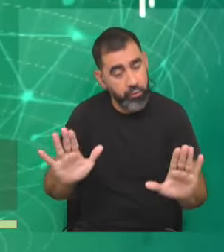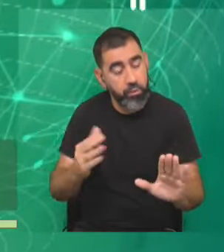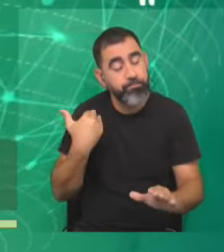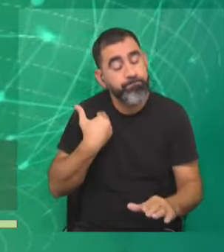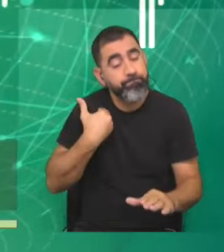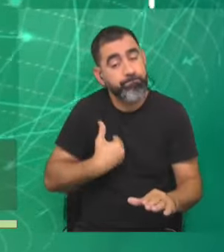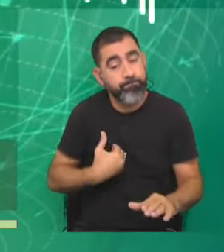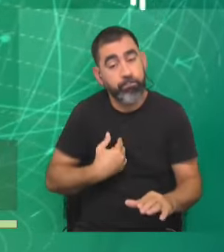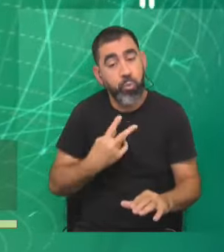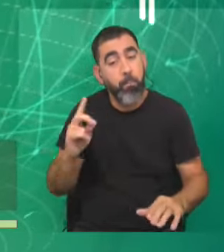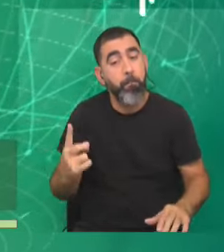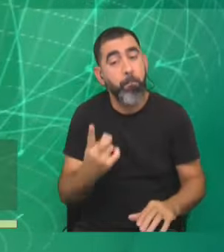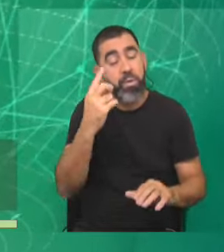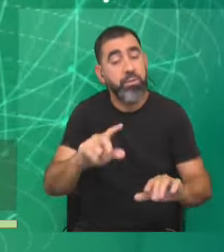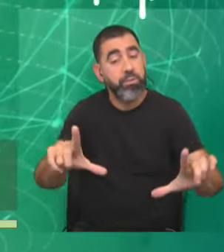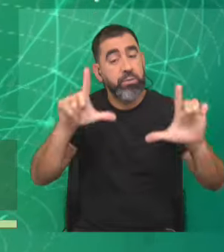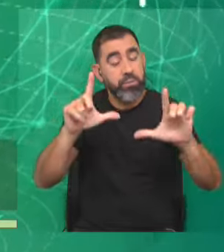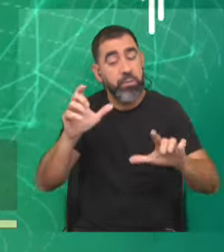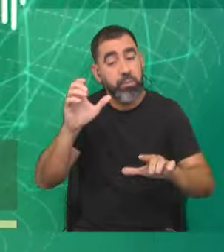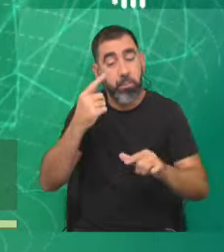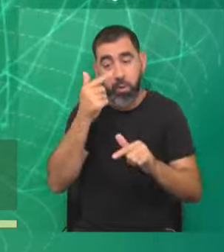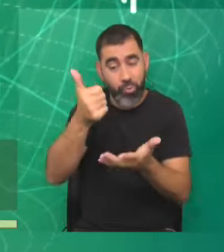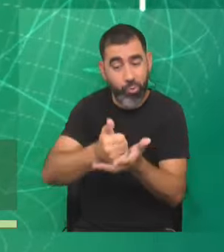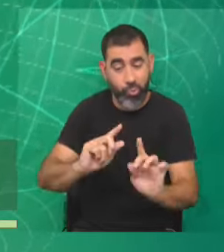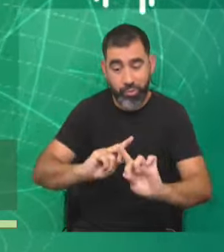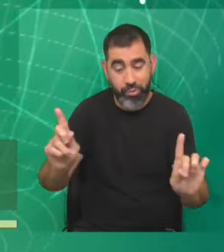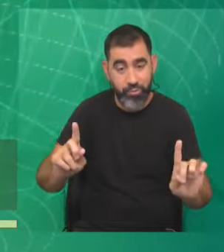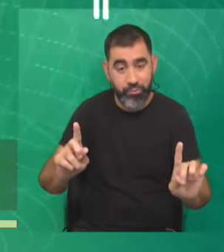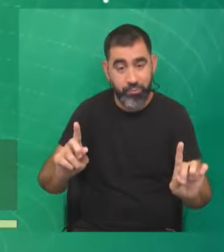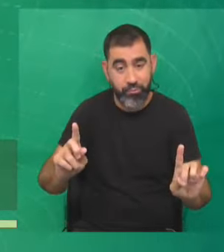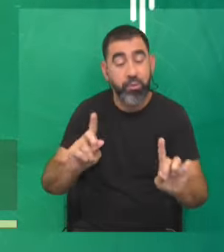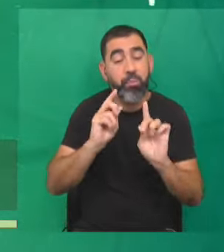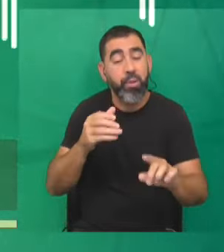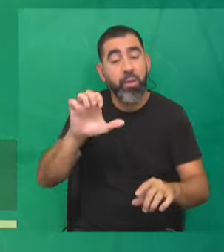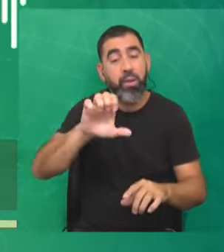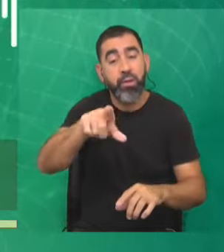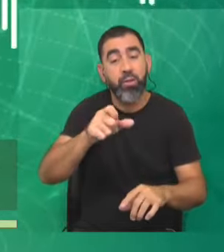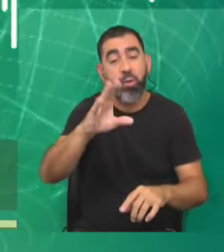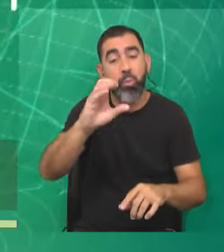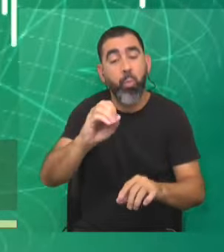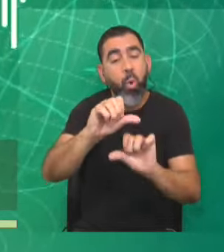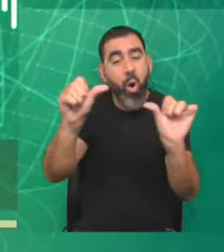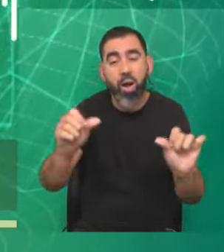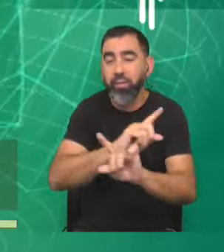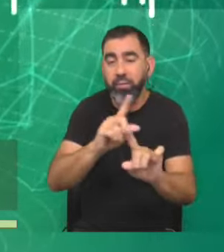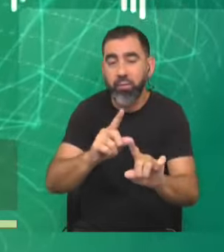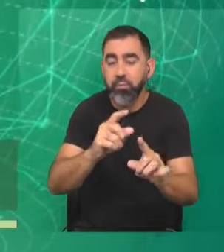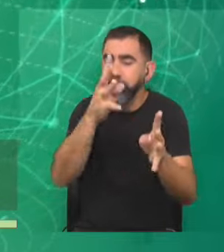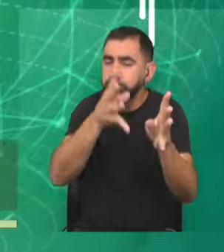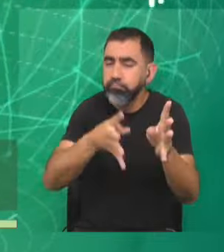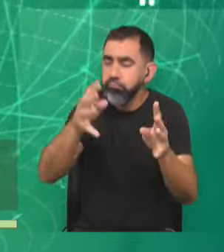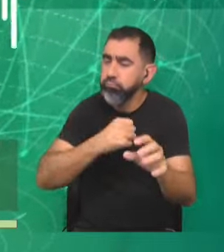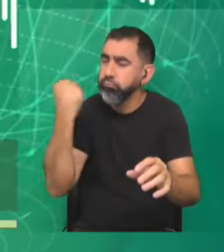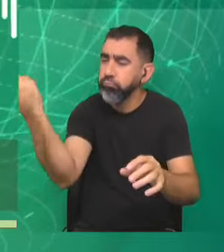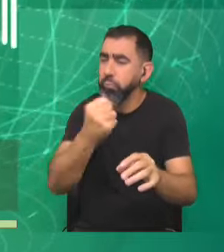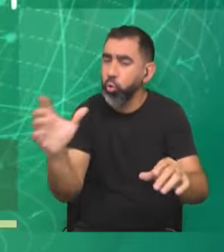firmeza principales candidatos del frente amplio no vengan hoy como no fueron a Expo activa son instancias bien transversales bien democráticas